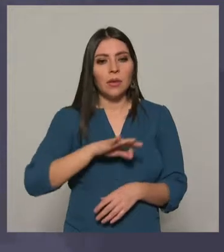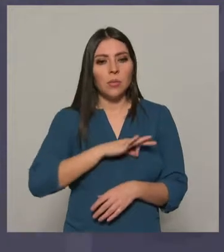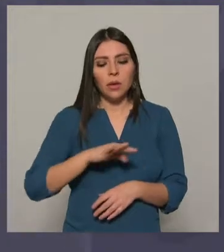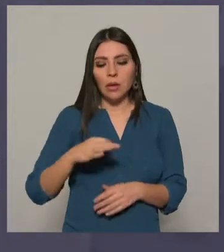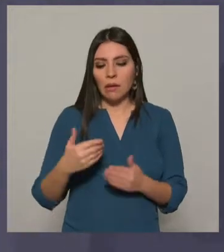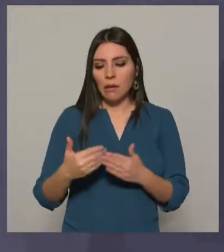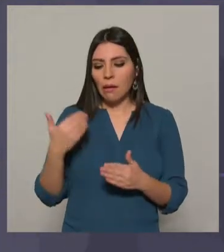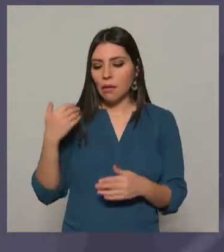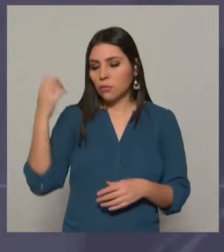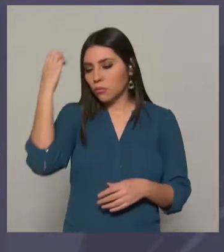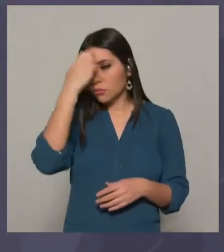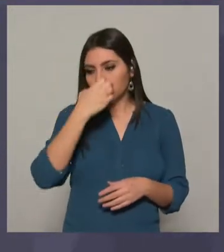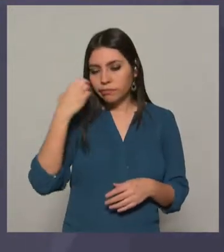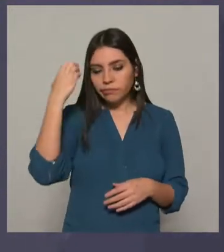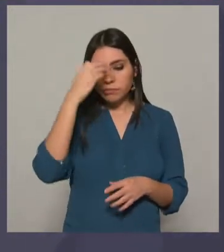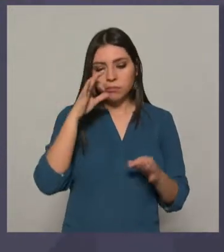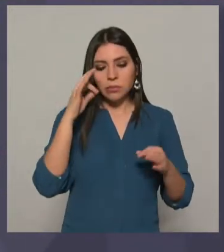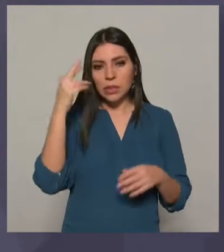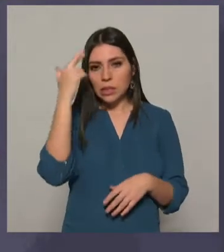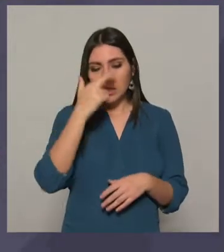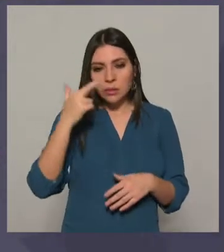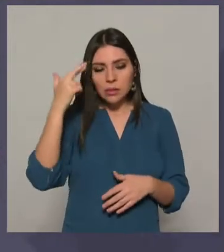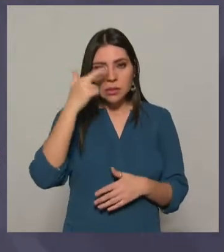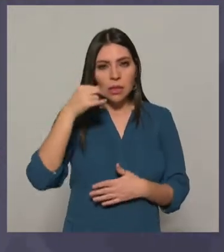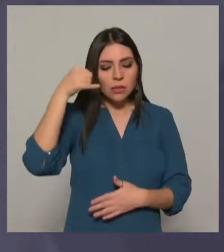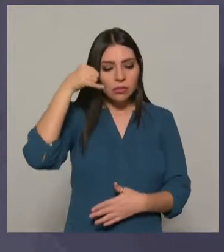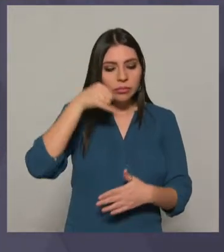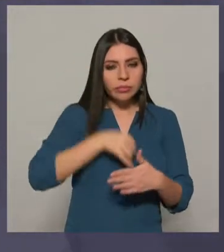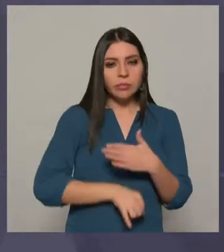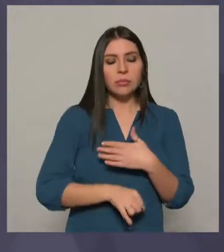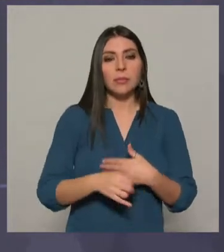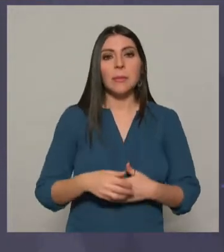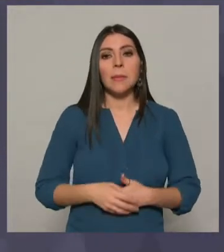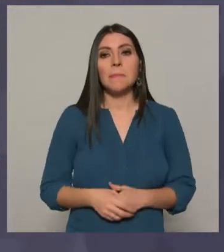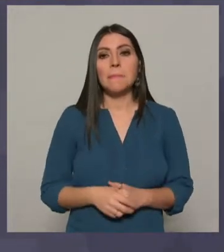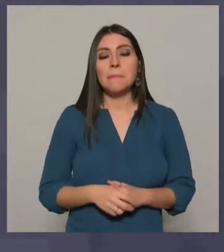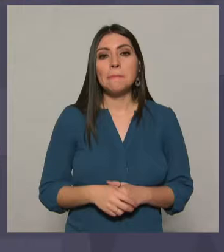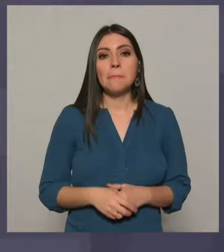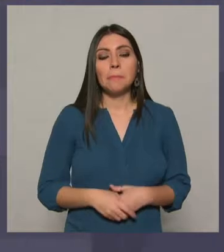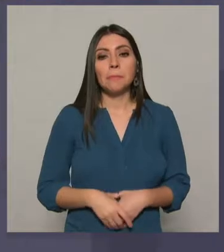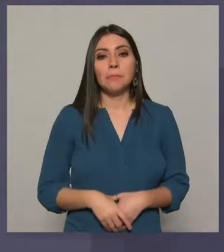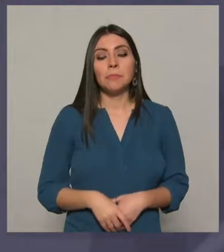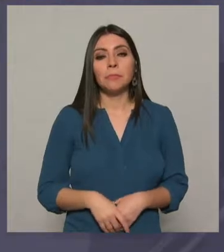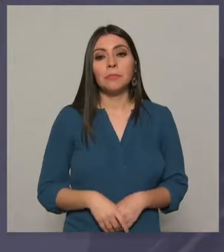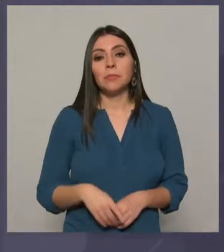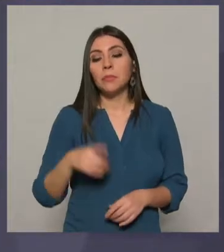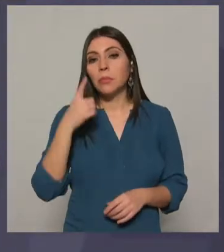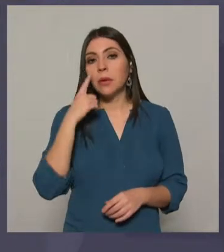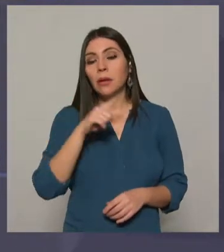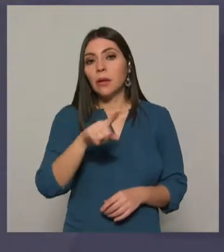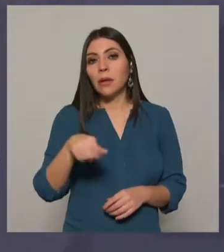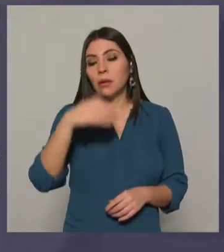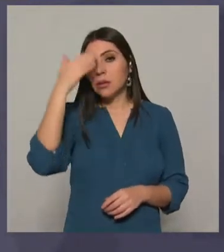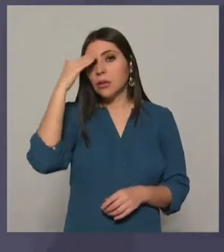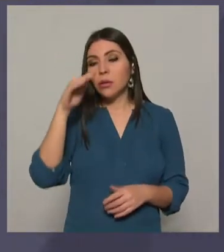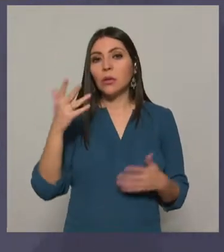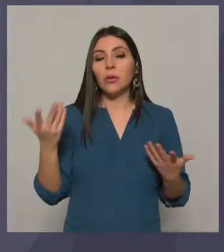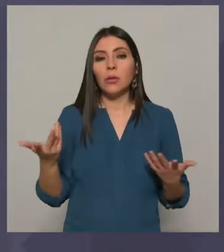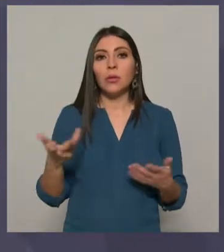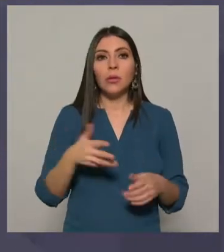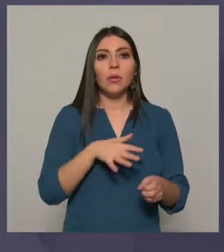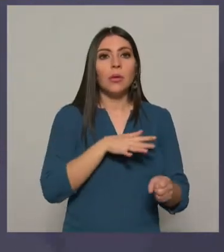analizar, para poderlo revisar, para poder de alguna manera ver qué rubros